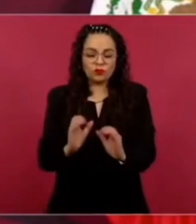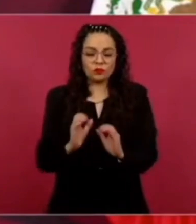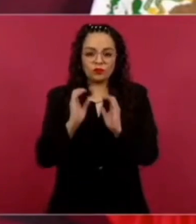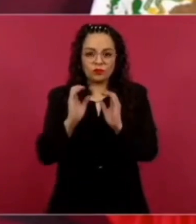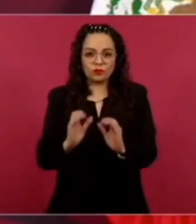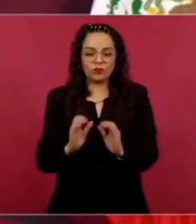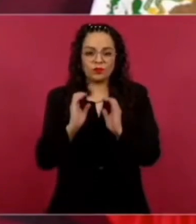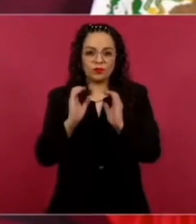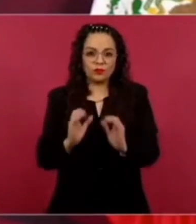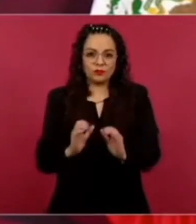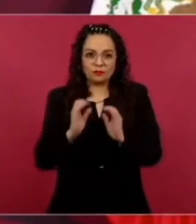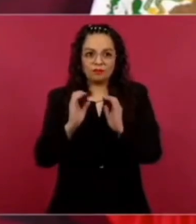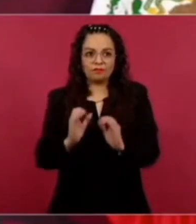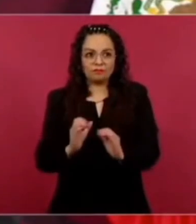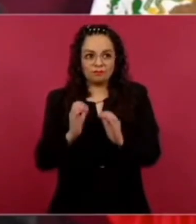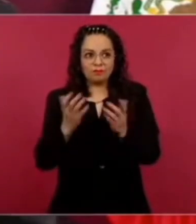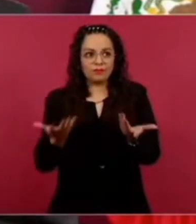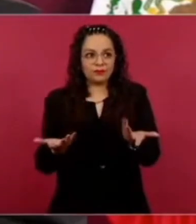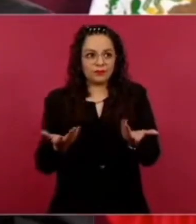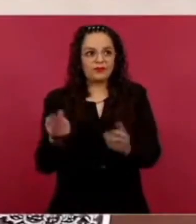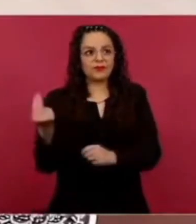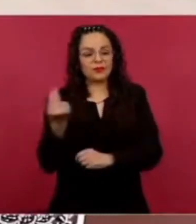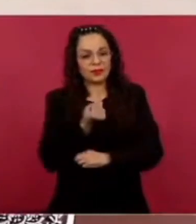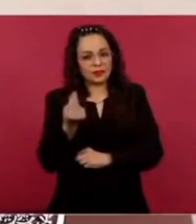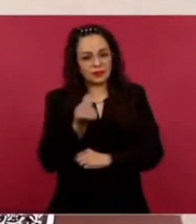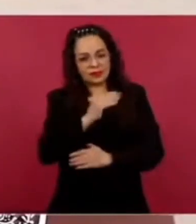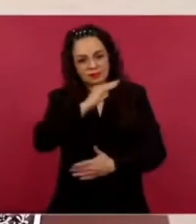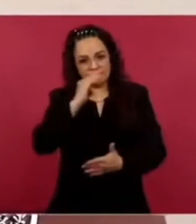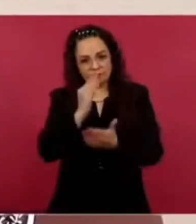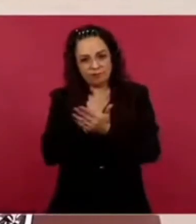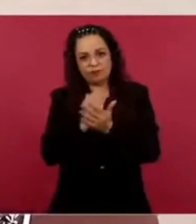que no se dé este desarrollo anárquico,